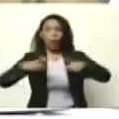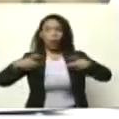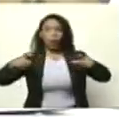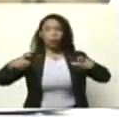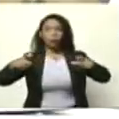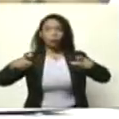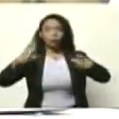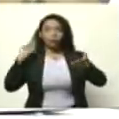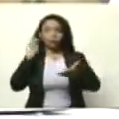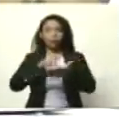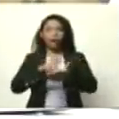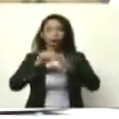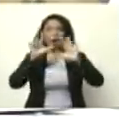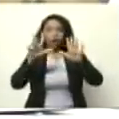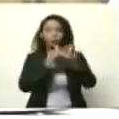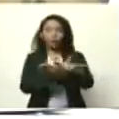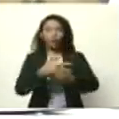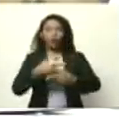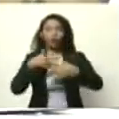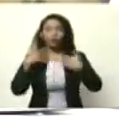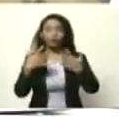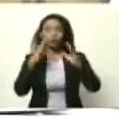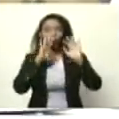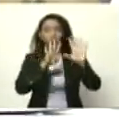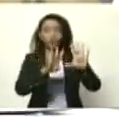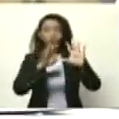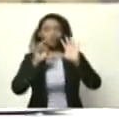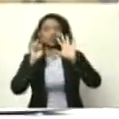y llegamos a